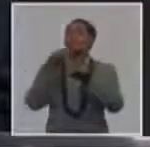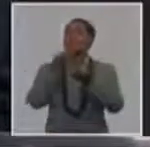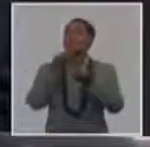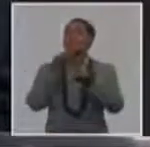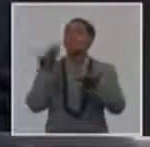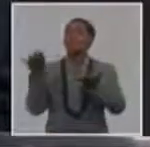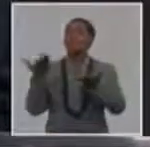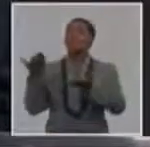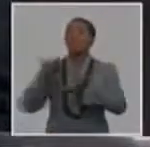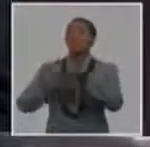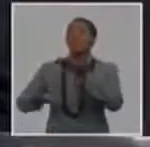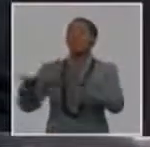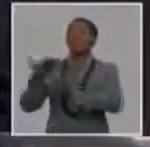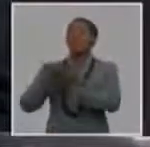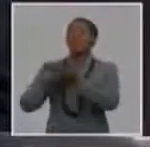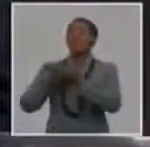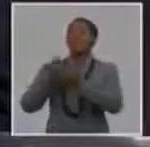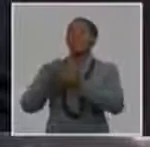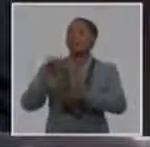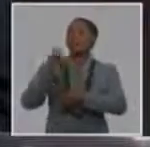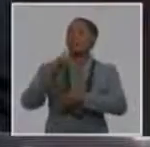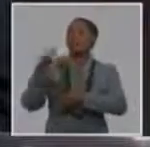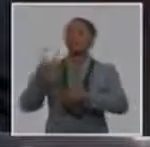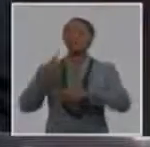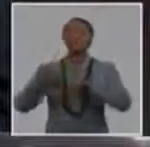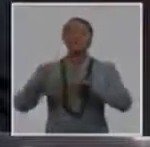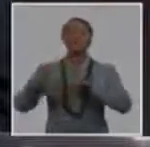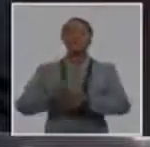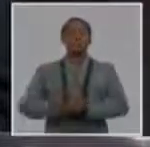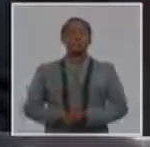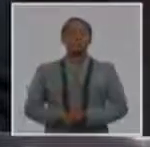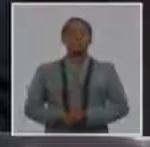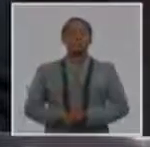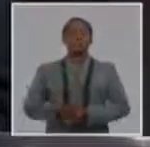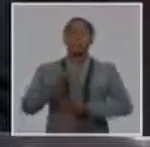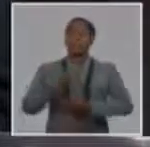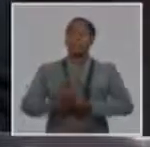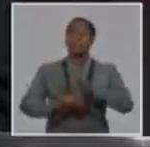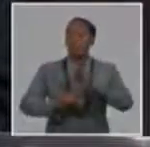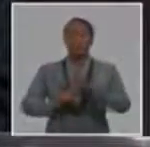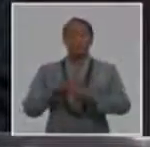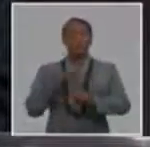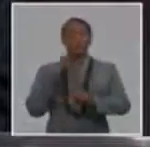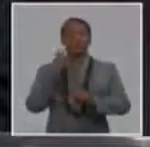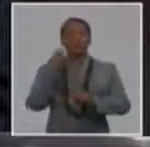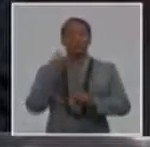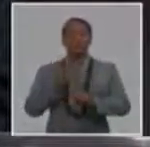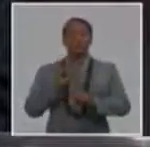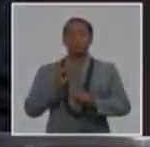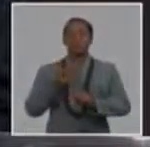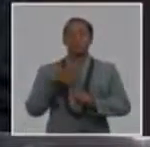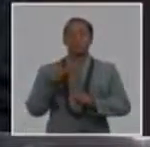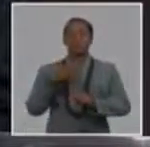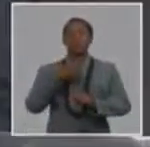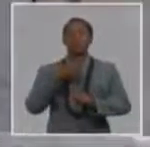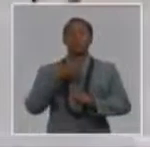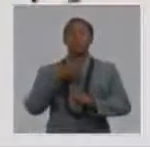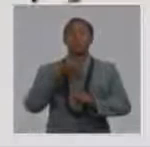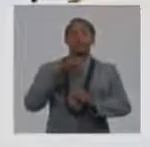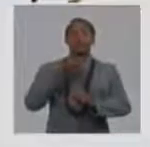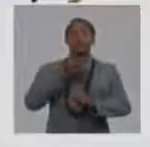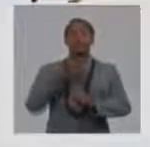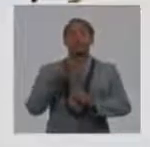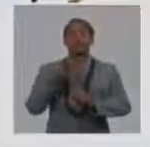mostrar la figura, el mapa de cómo se distribuyen las patentes nuestras en el mundo. Es decir, el CGB tiene